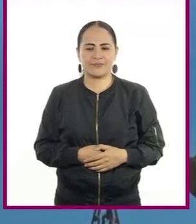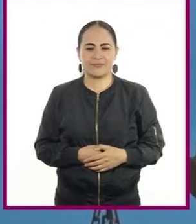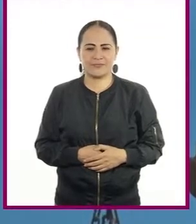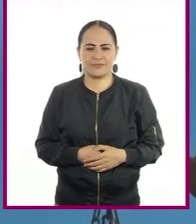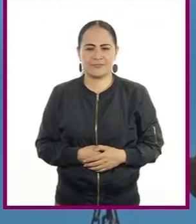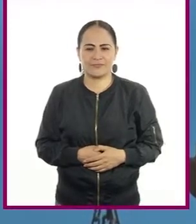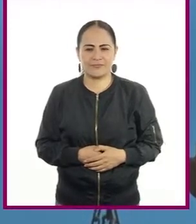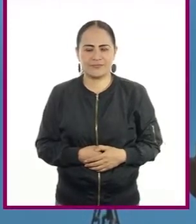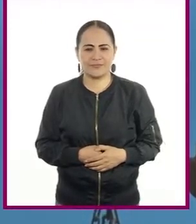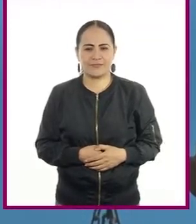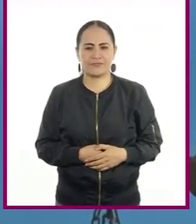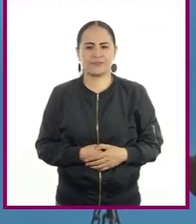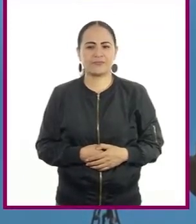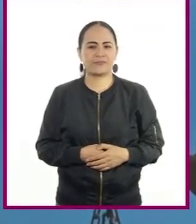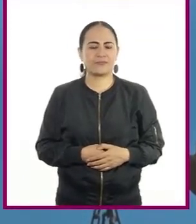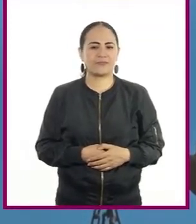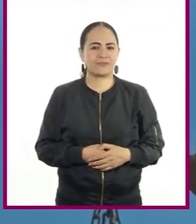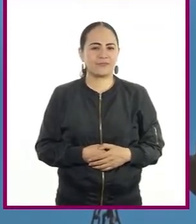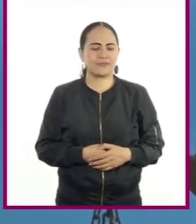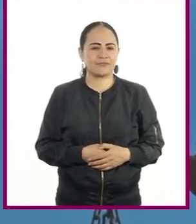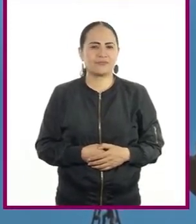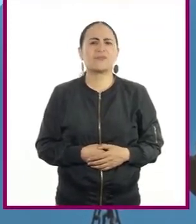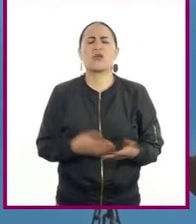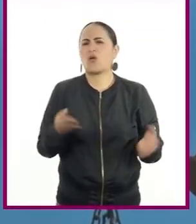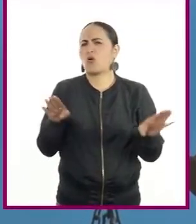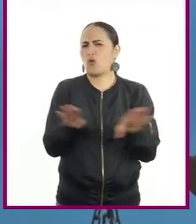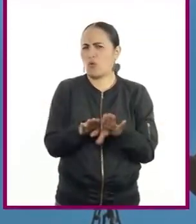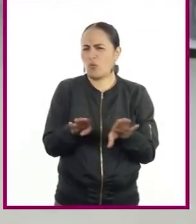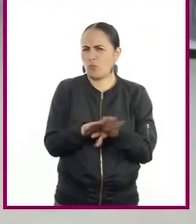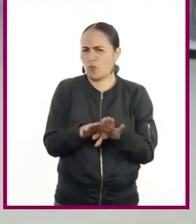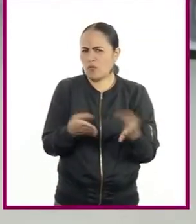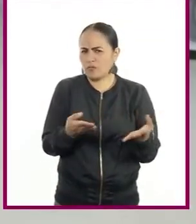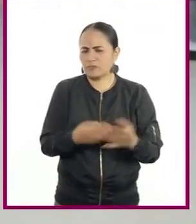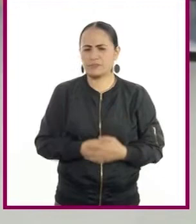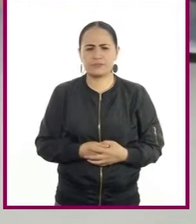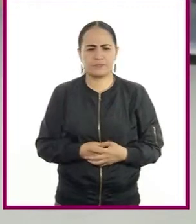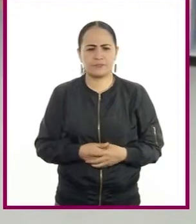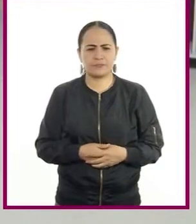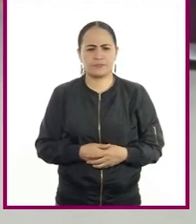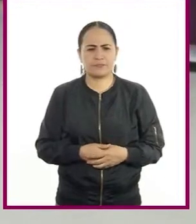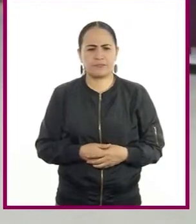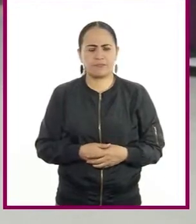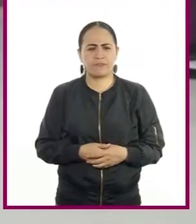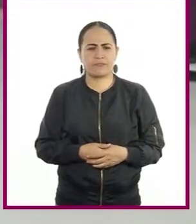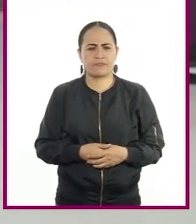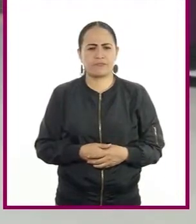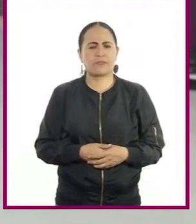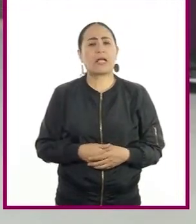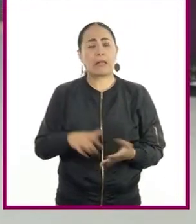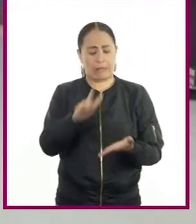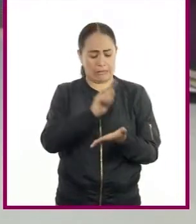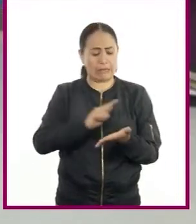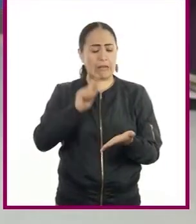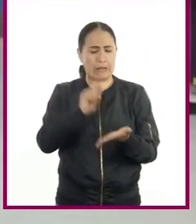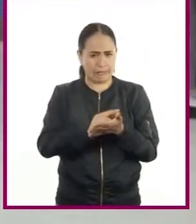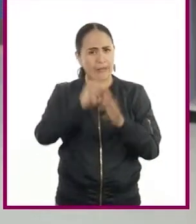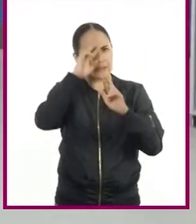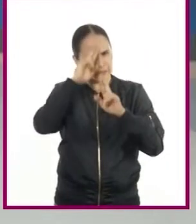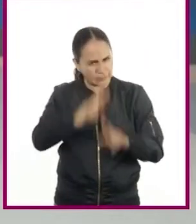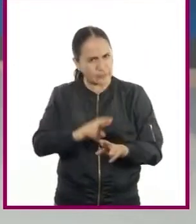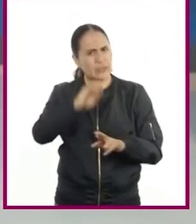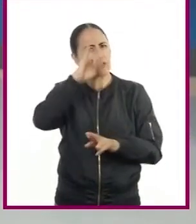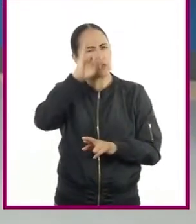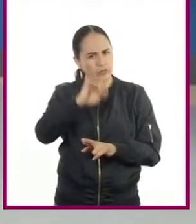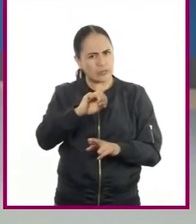la discriminación. ¿Cómo se da esto? Pues porque para que haya legalidad es necesario